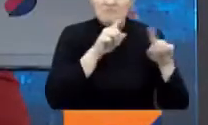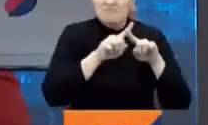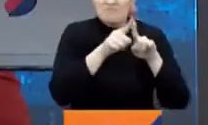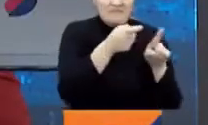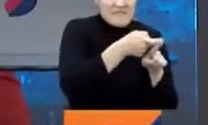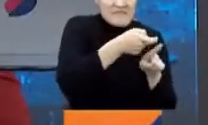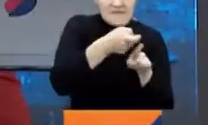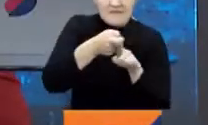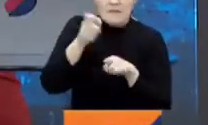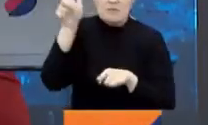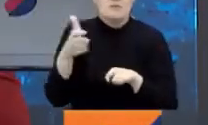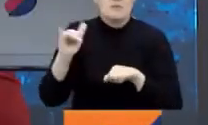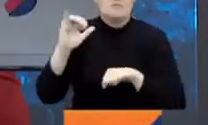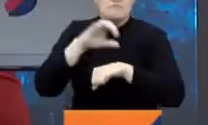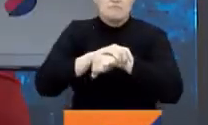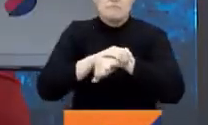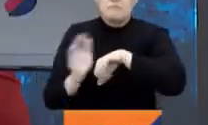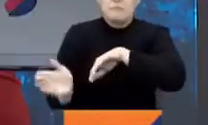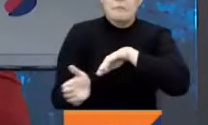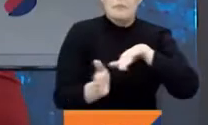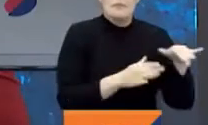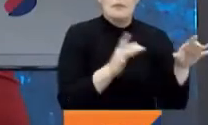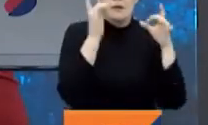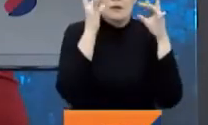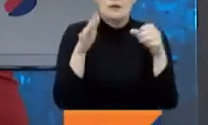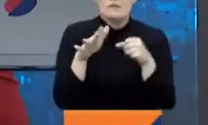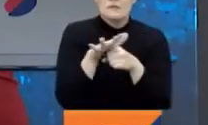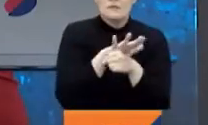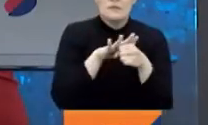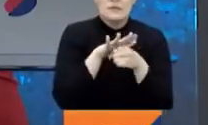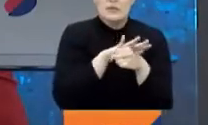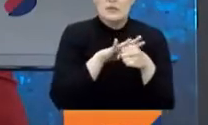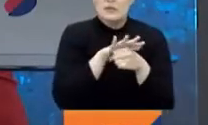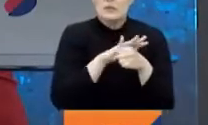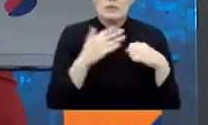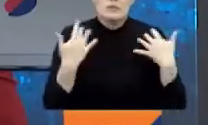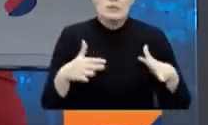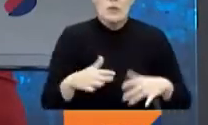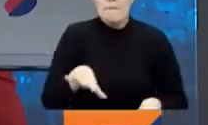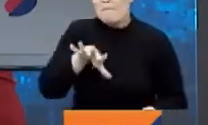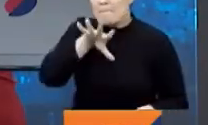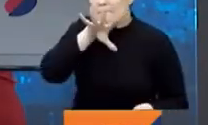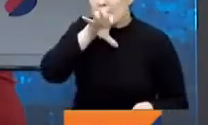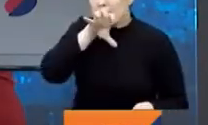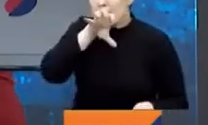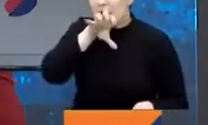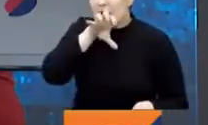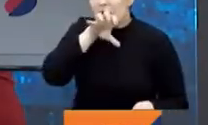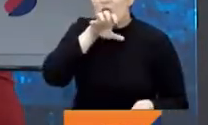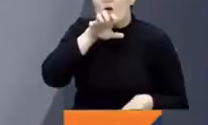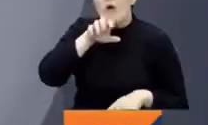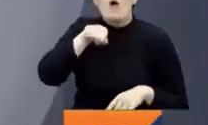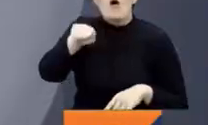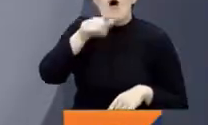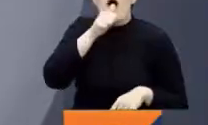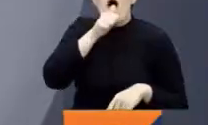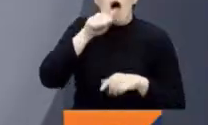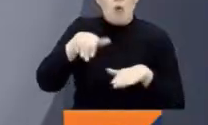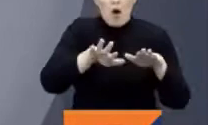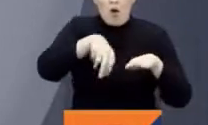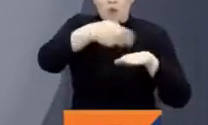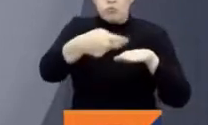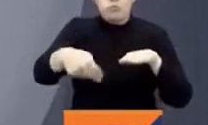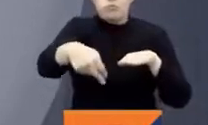Un dramático momento vivieron habitantes de Ubaque y rescatistas cuando un perro cayó a una corriente de agua. Sucedió en